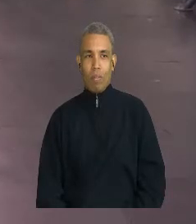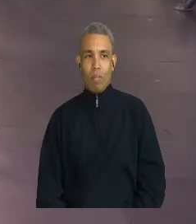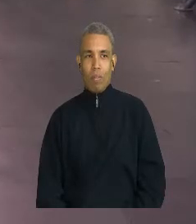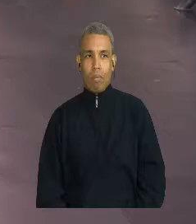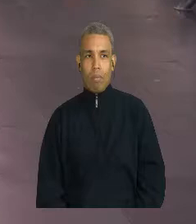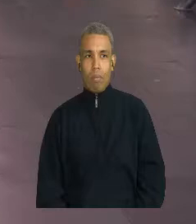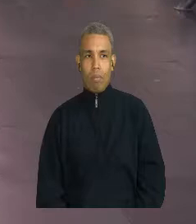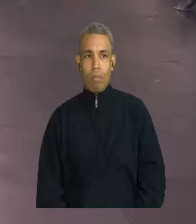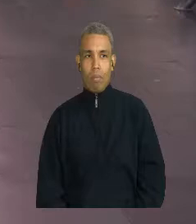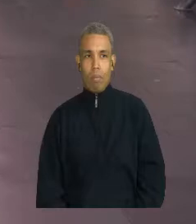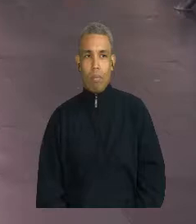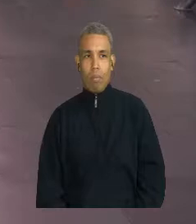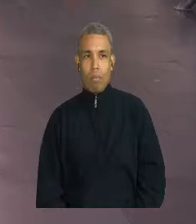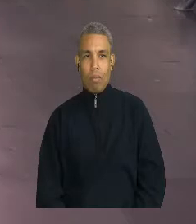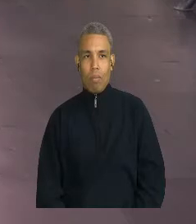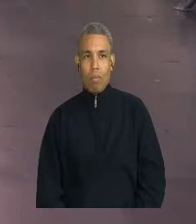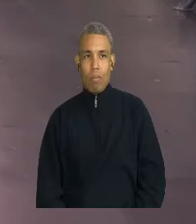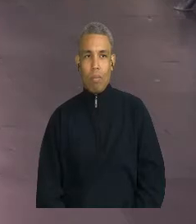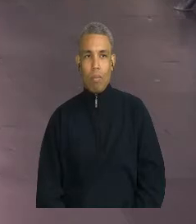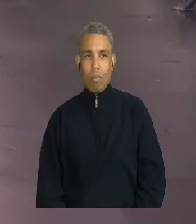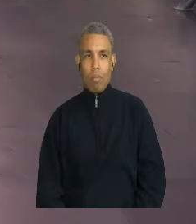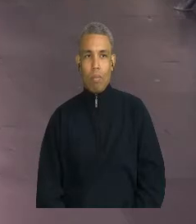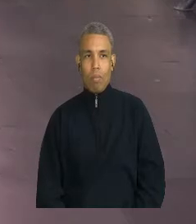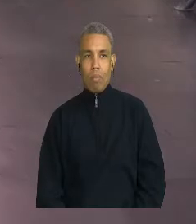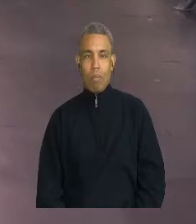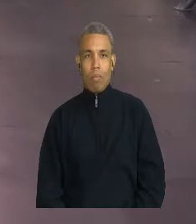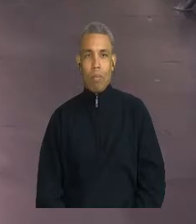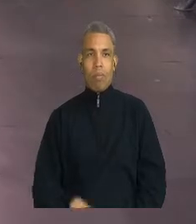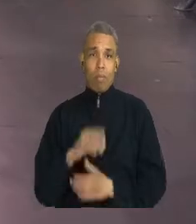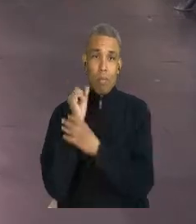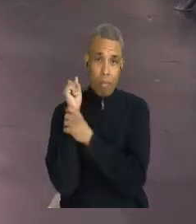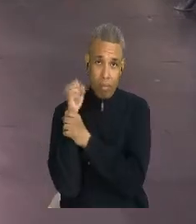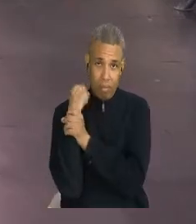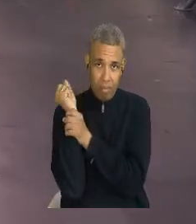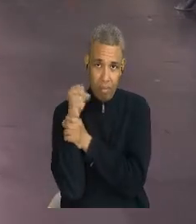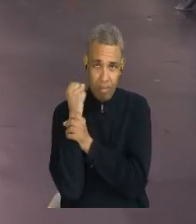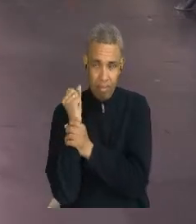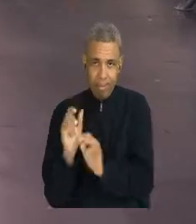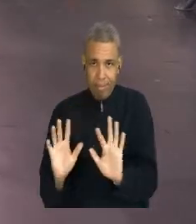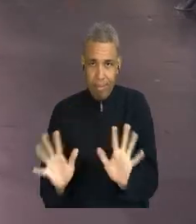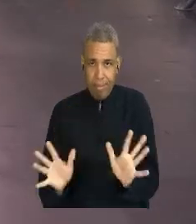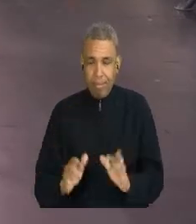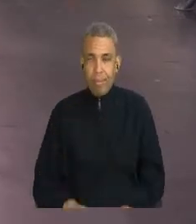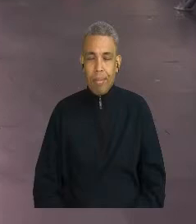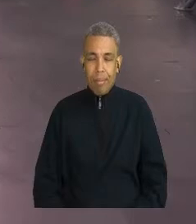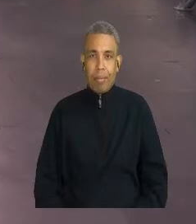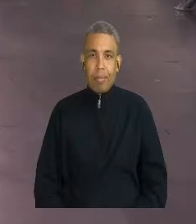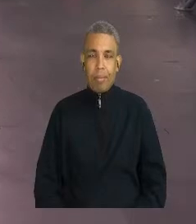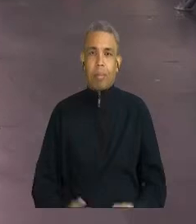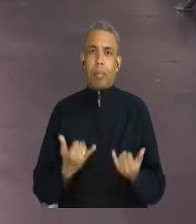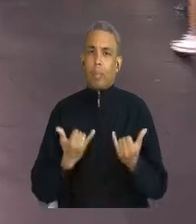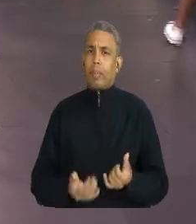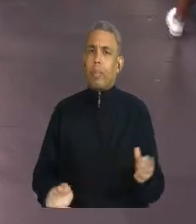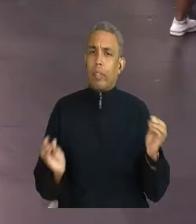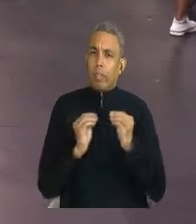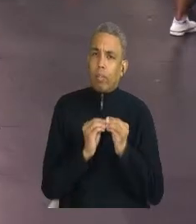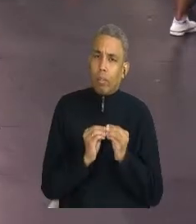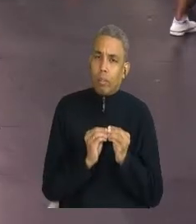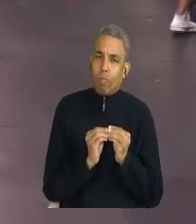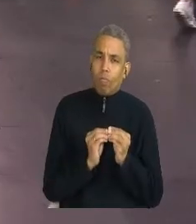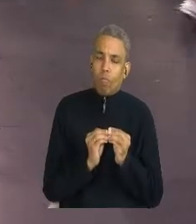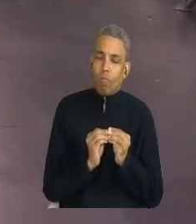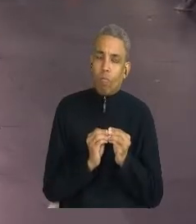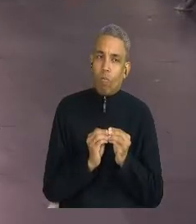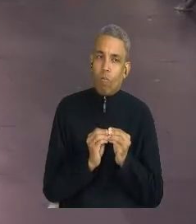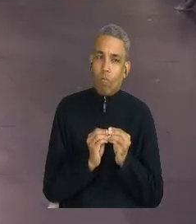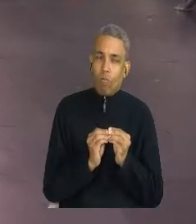¿Listo? Muy bien. Entonces ya hicimos nuestro primer ejercicio. ¿Cómo vamos a complementar este ejercicio? Vamos a complementarlo con